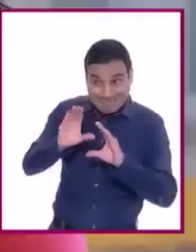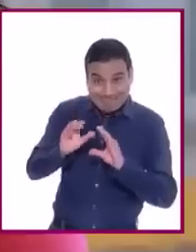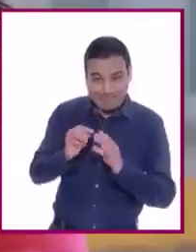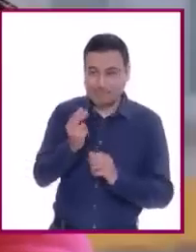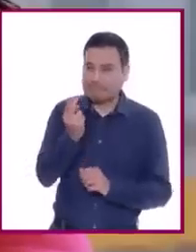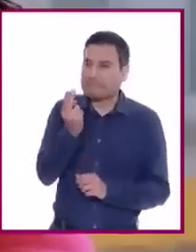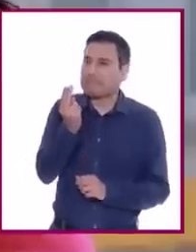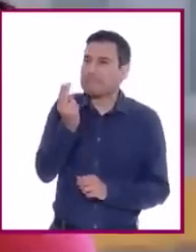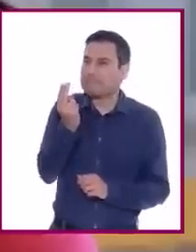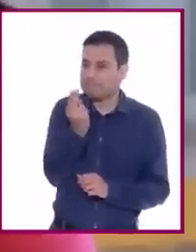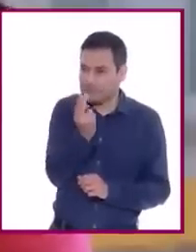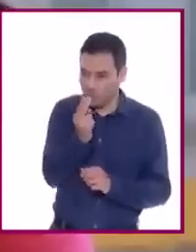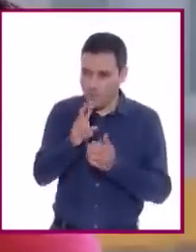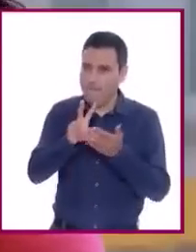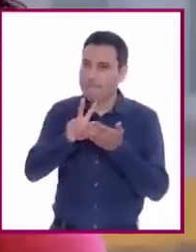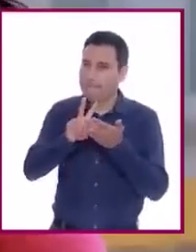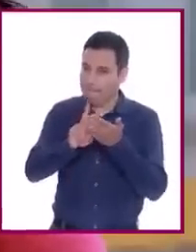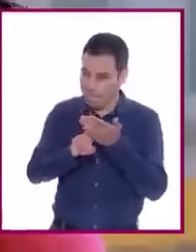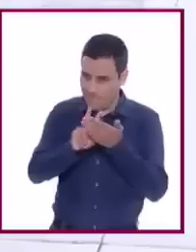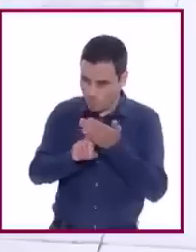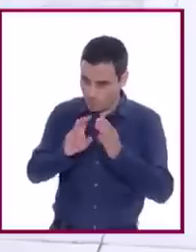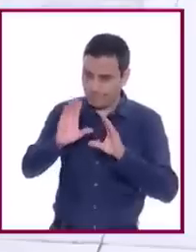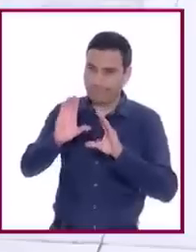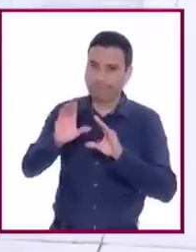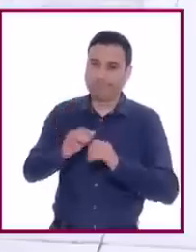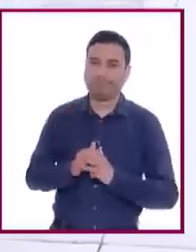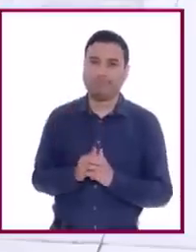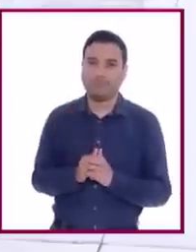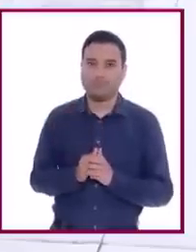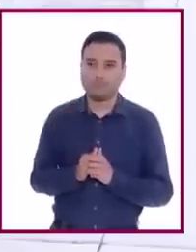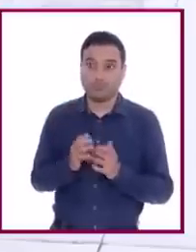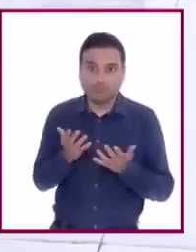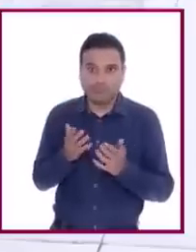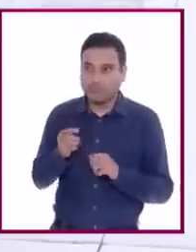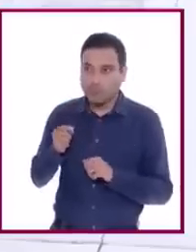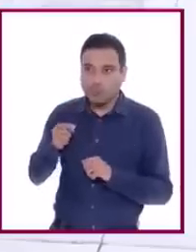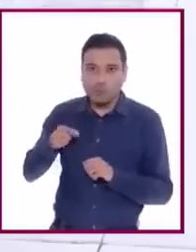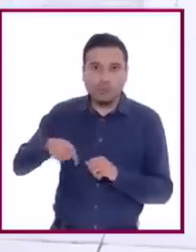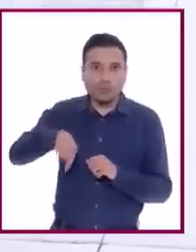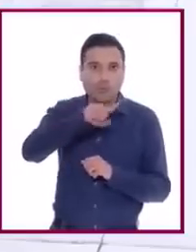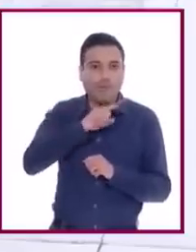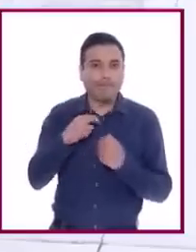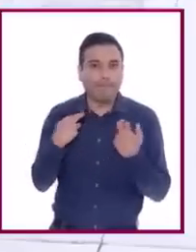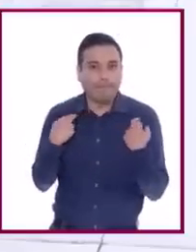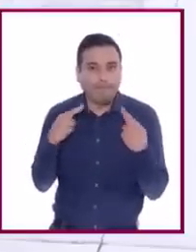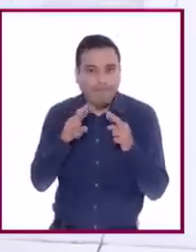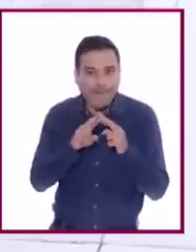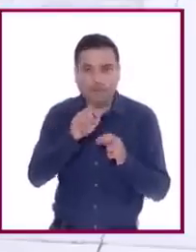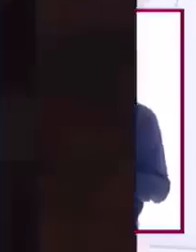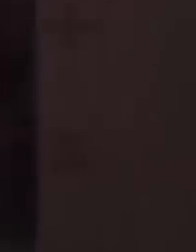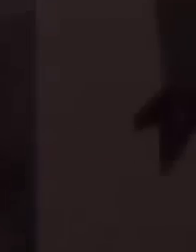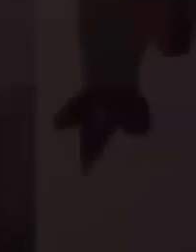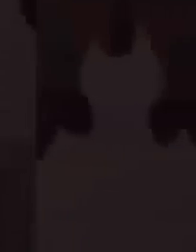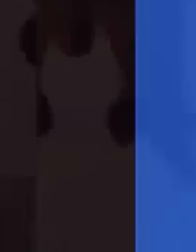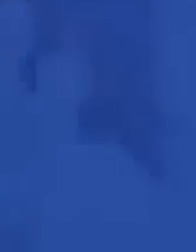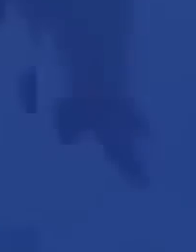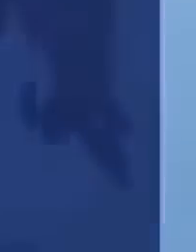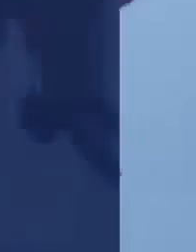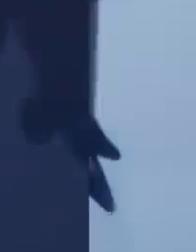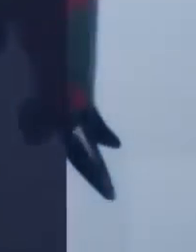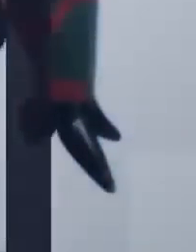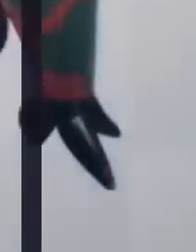somos nosotros los protagonistas junto con nuestros estudiantes para hacer las posibles reorientaciones